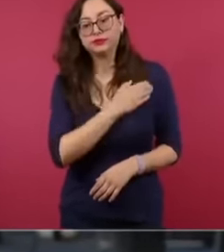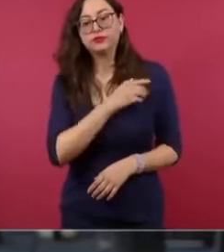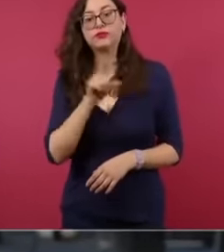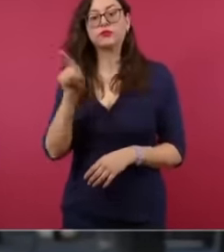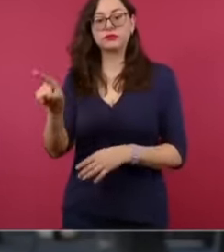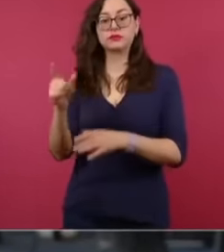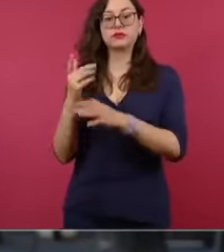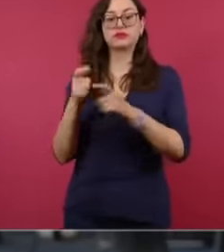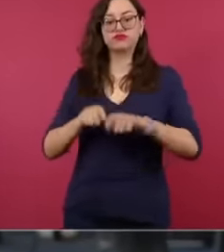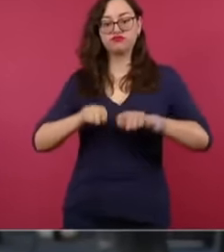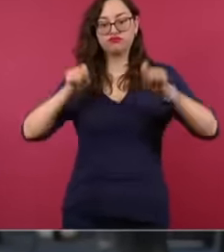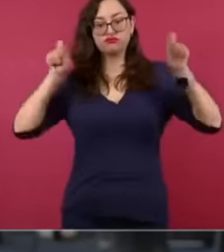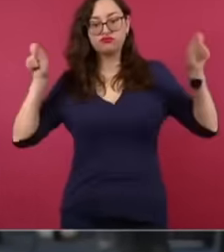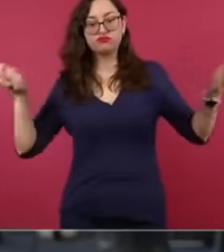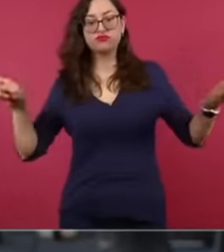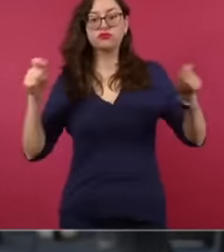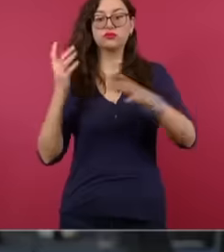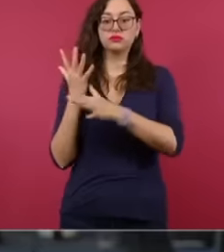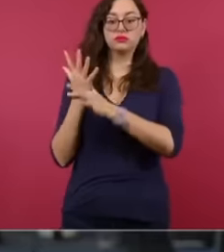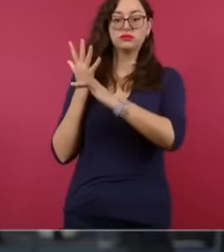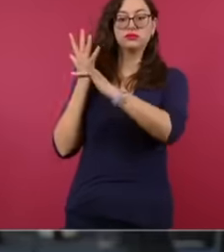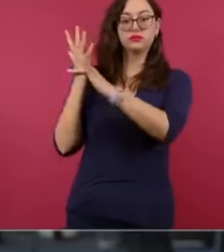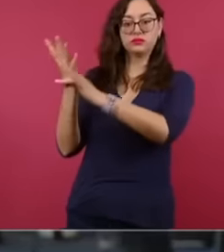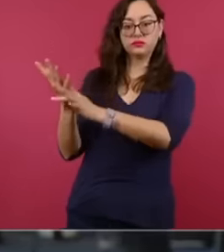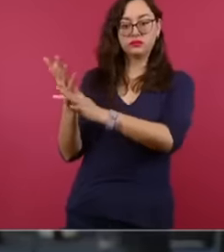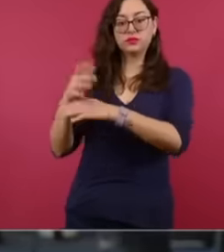PRIAN tiene más candidatos